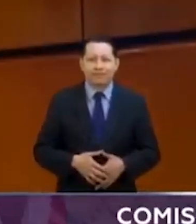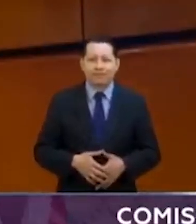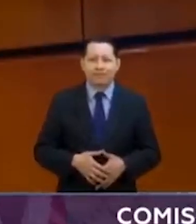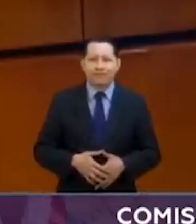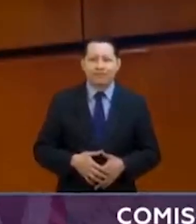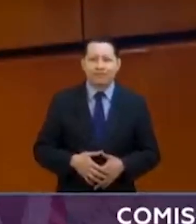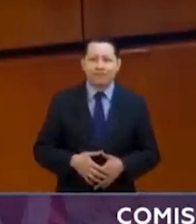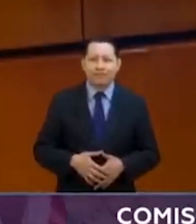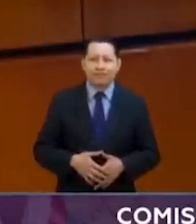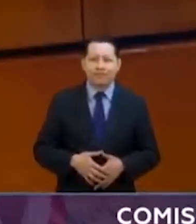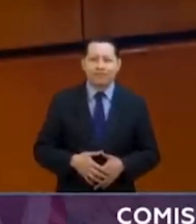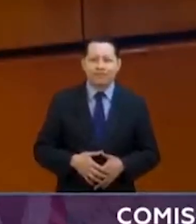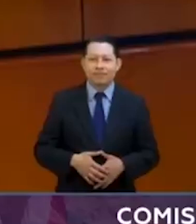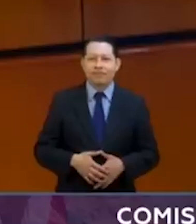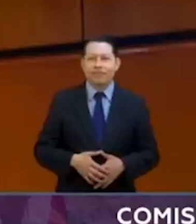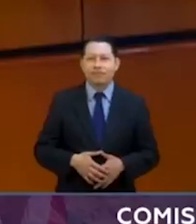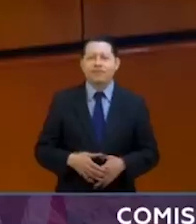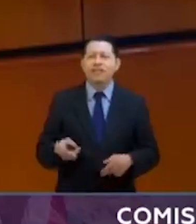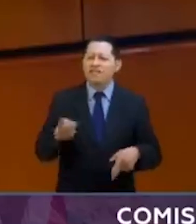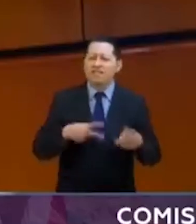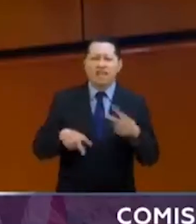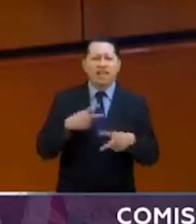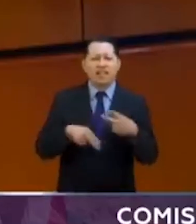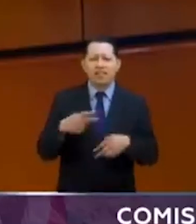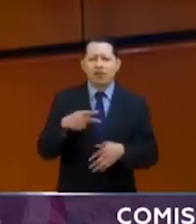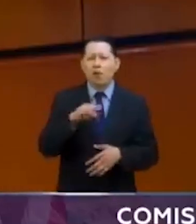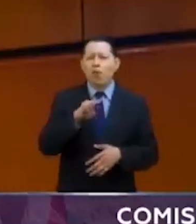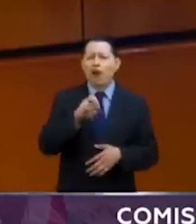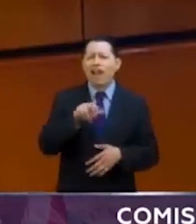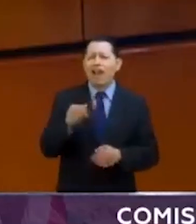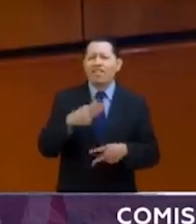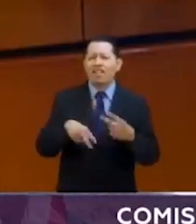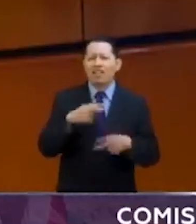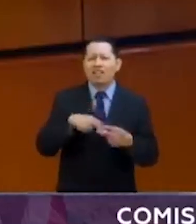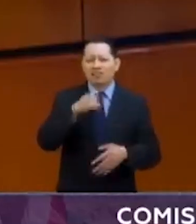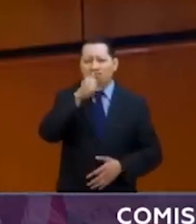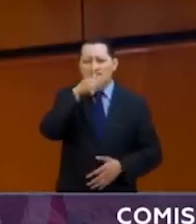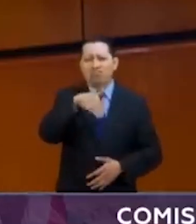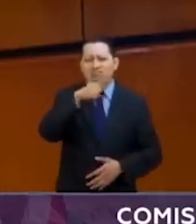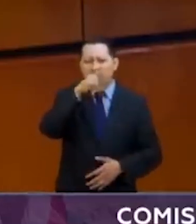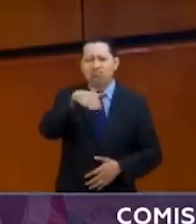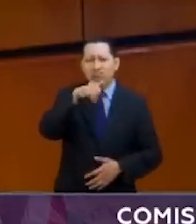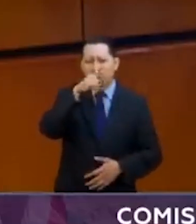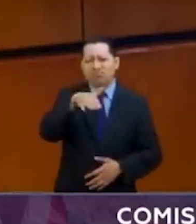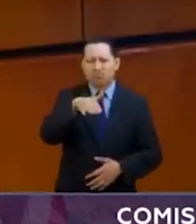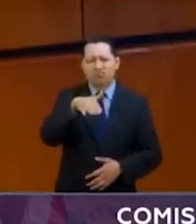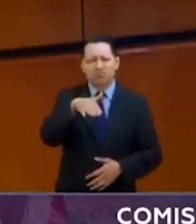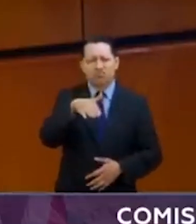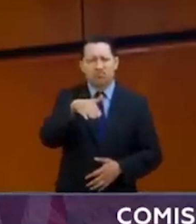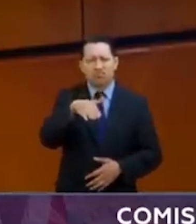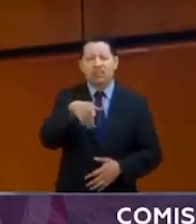Vienen muy valientes ustedes los de morena haciéndoselo